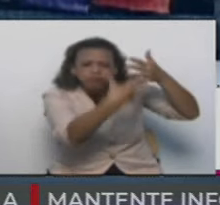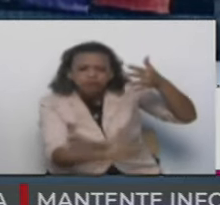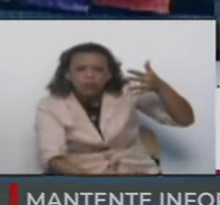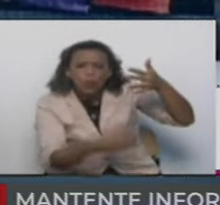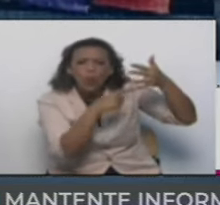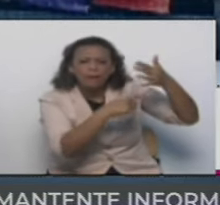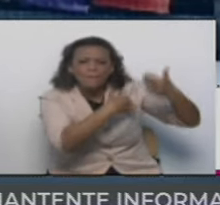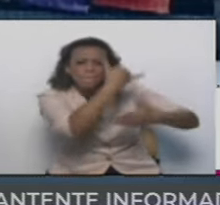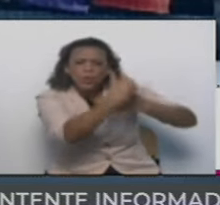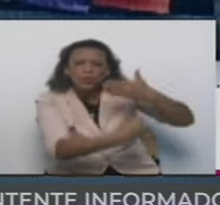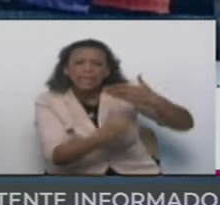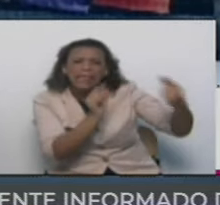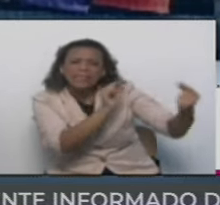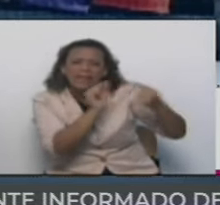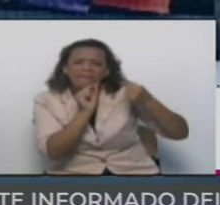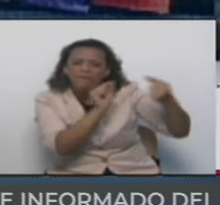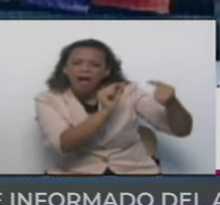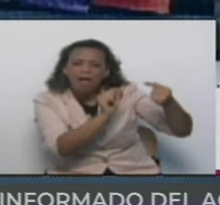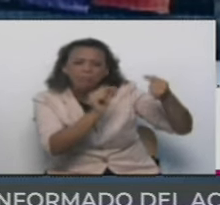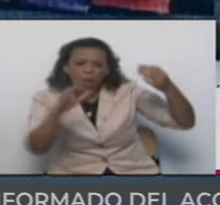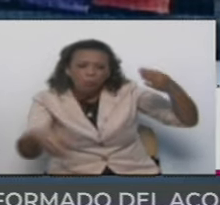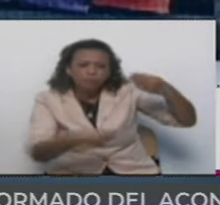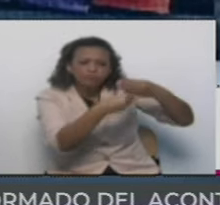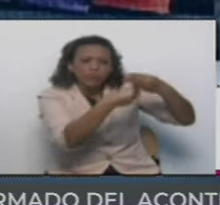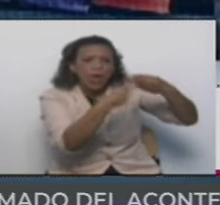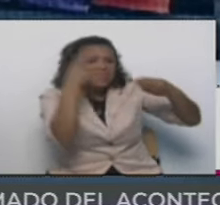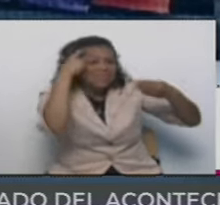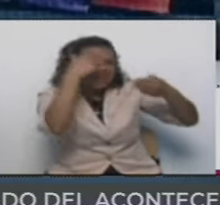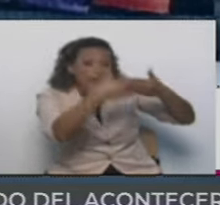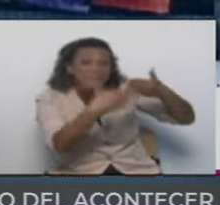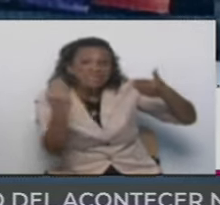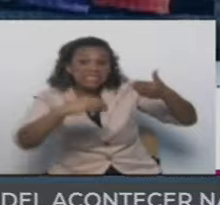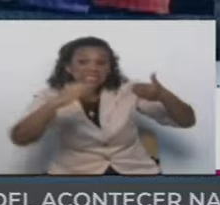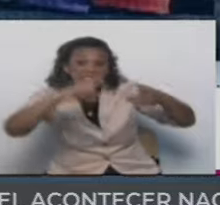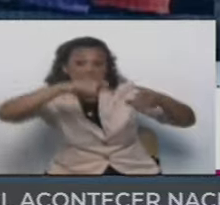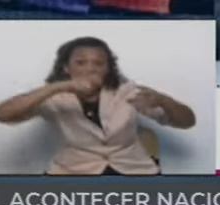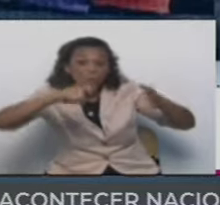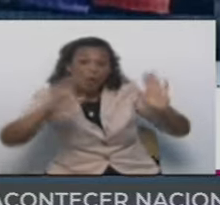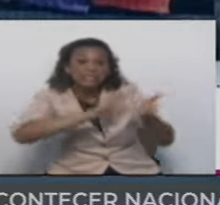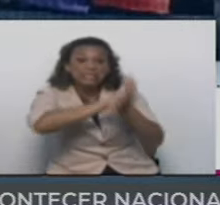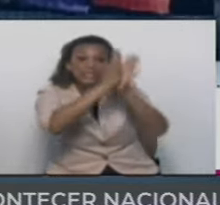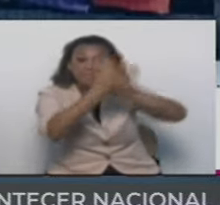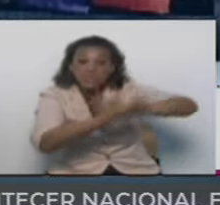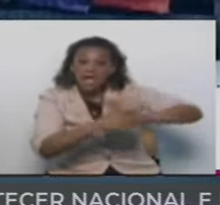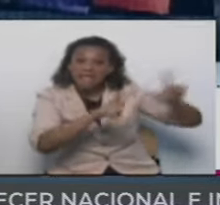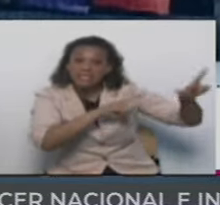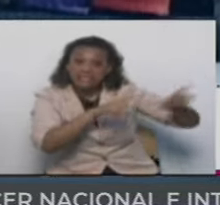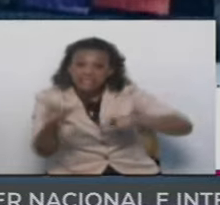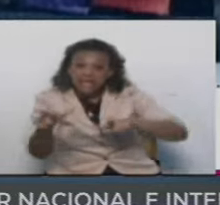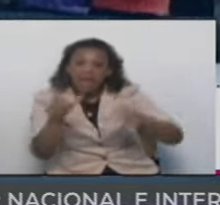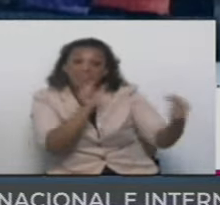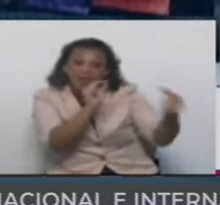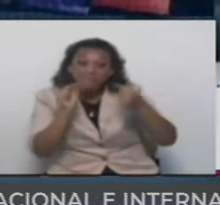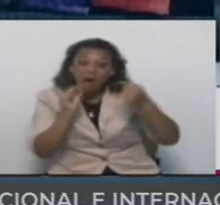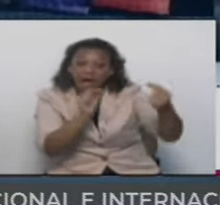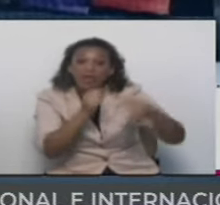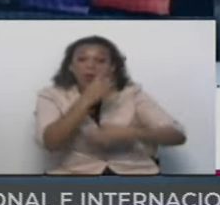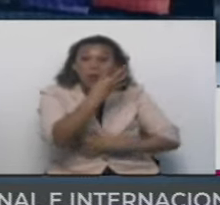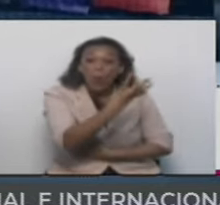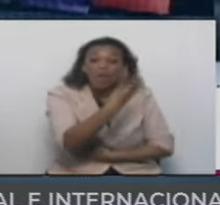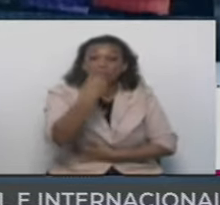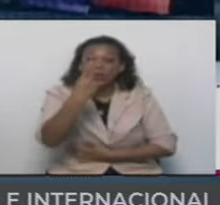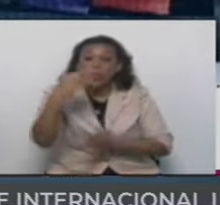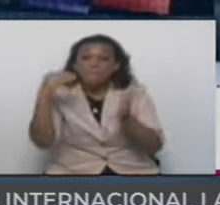el proceso de debate, de consulta, porque necesitamos cerrar el ciclo del debate. Van